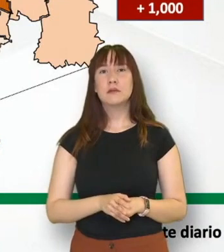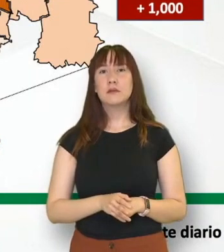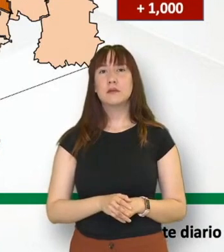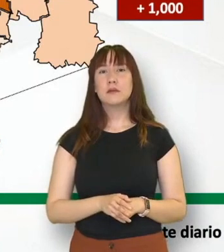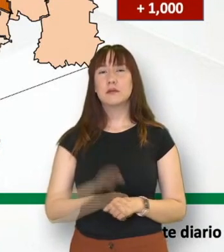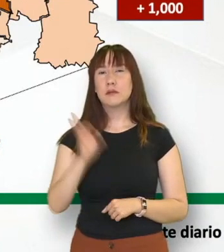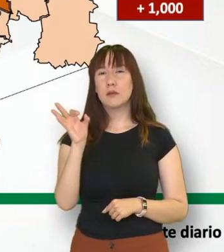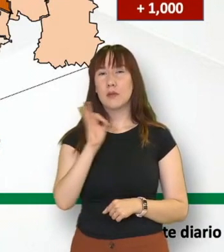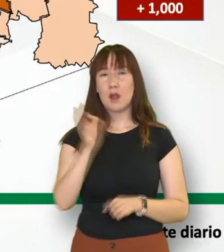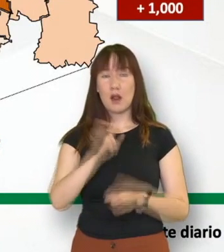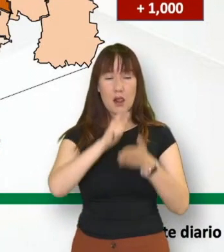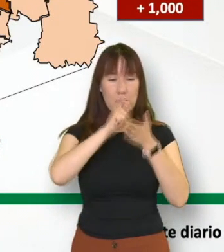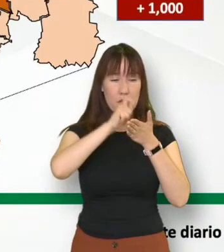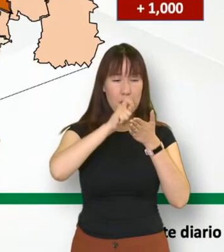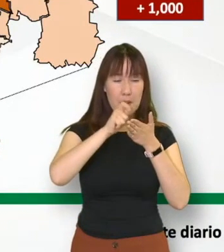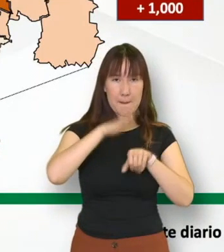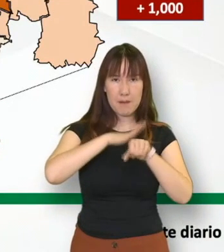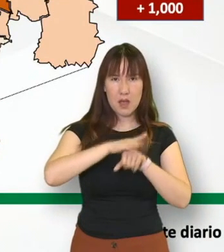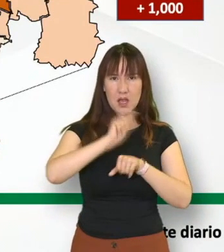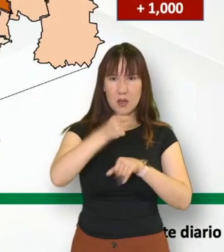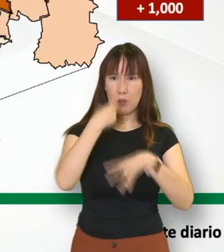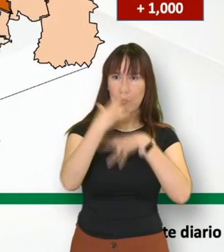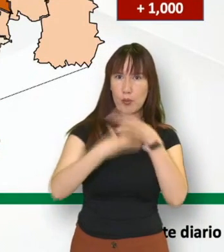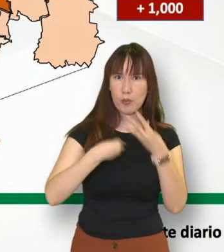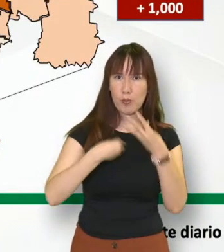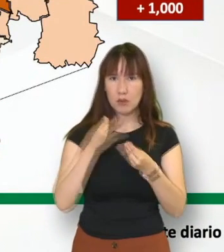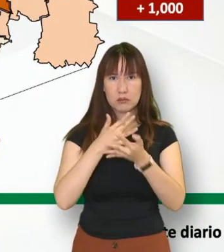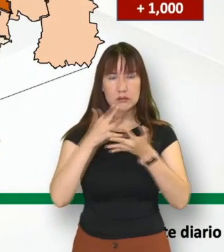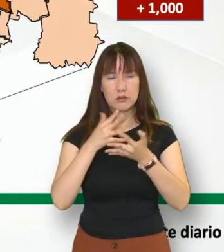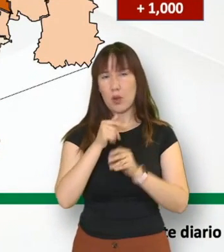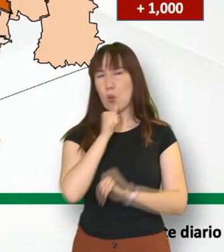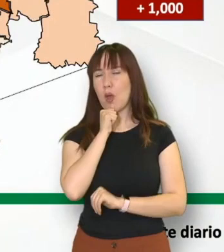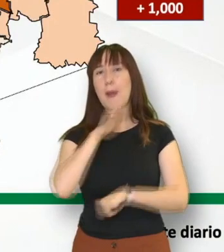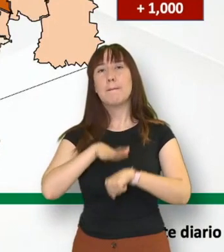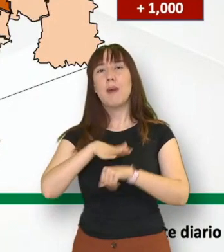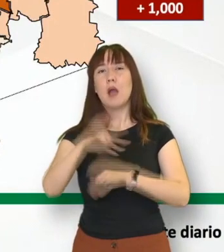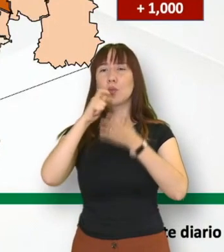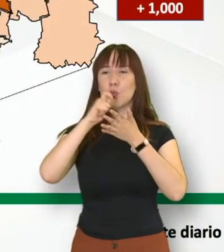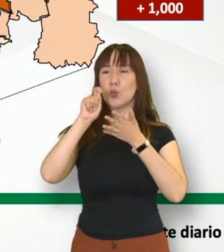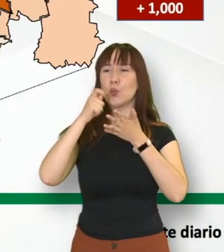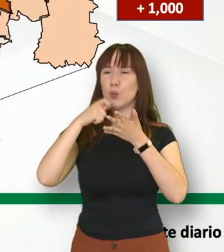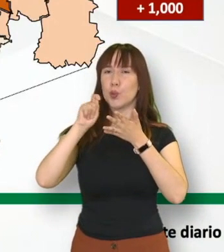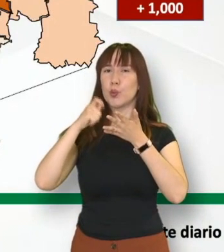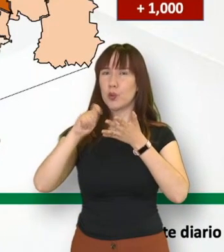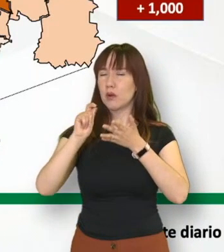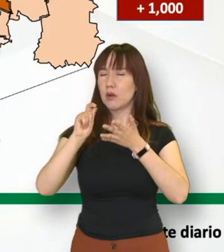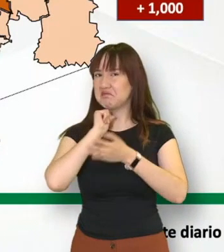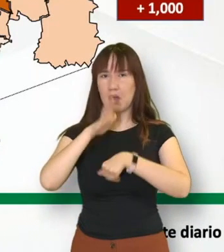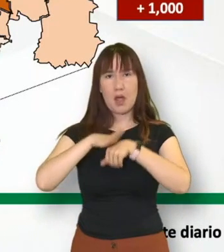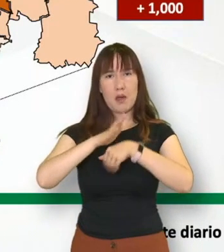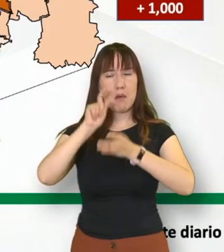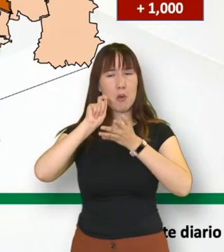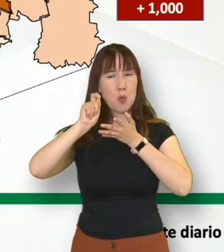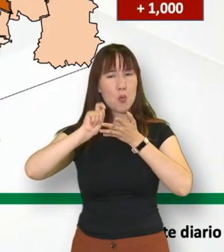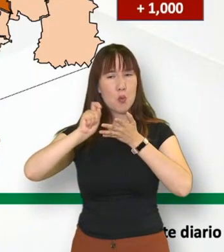no es que haya una mayor transmisión, sino que se está teniendo un mayor registro de casos y es lo que hemos venido comentando también para